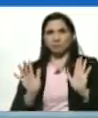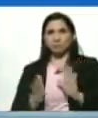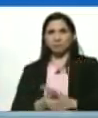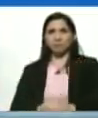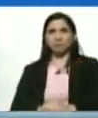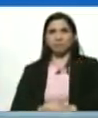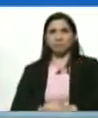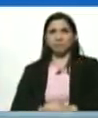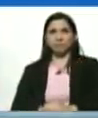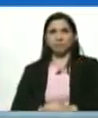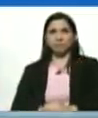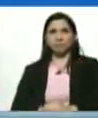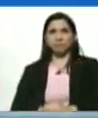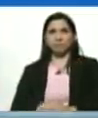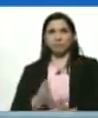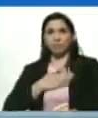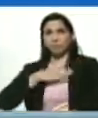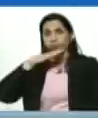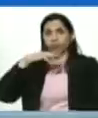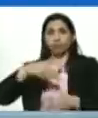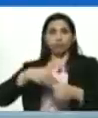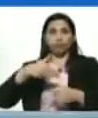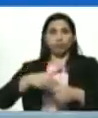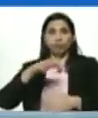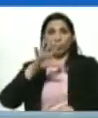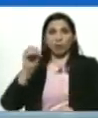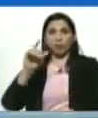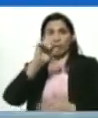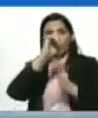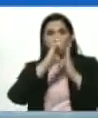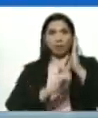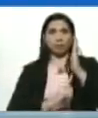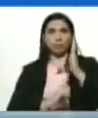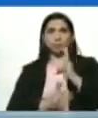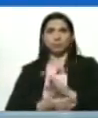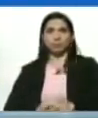llenaría el tanque de 40 litros